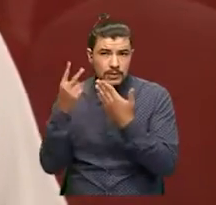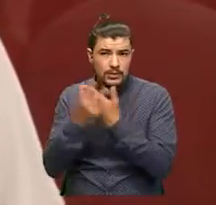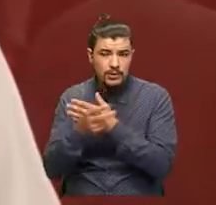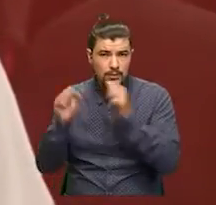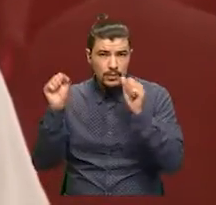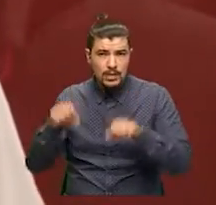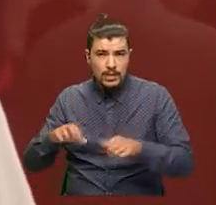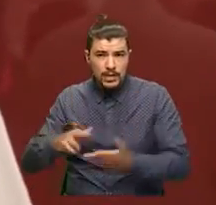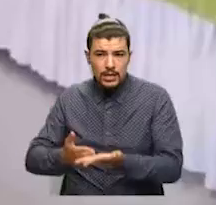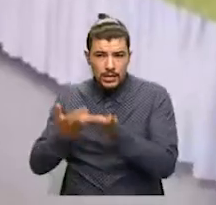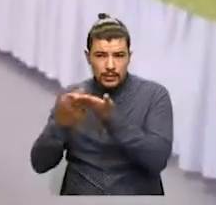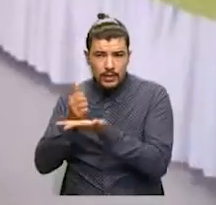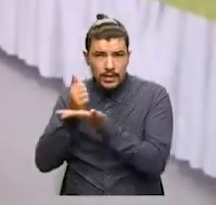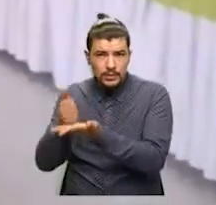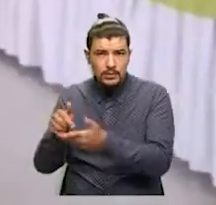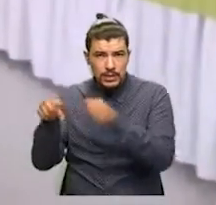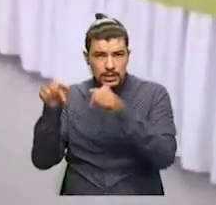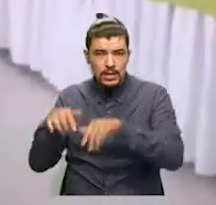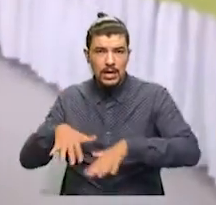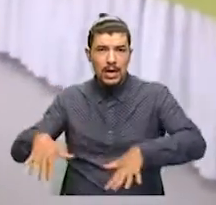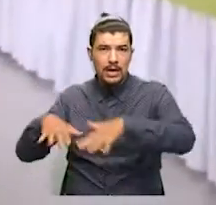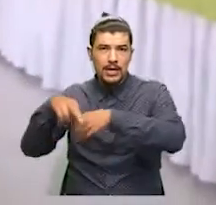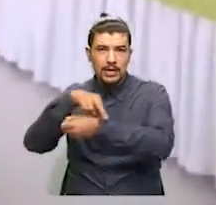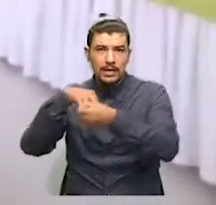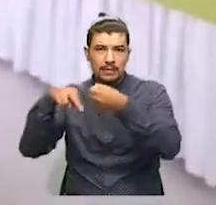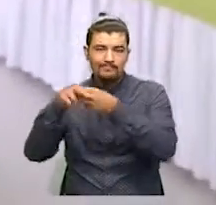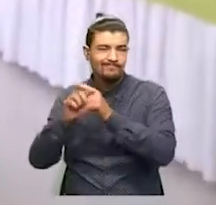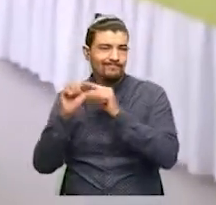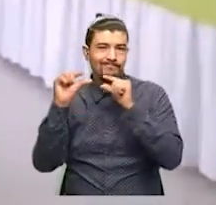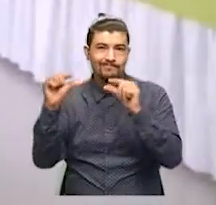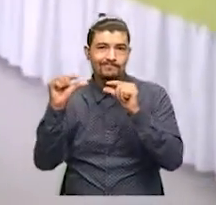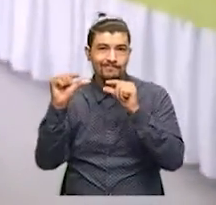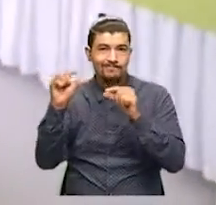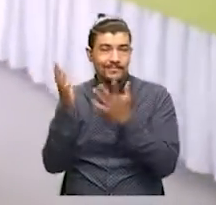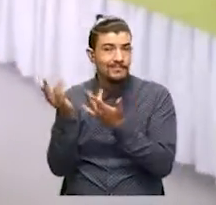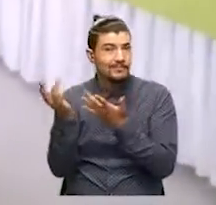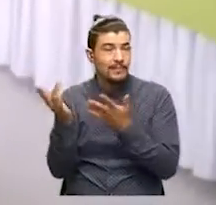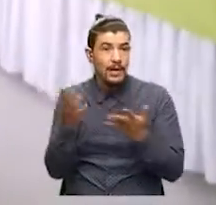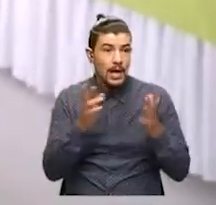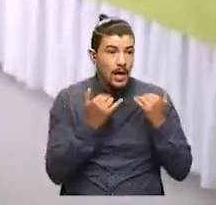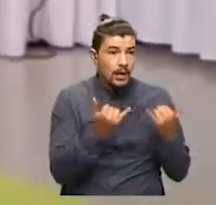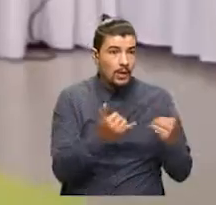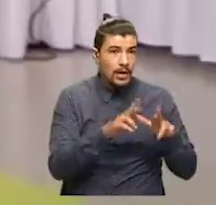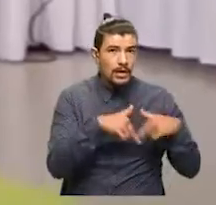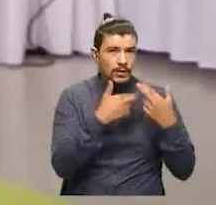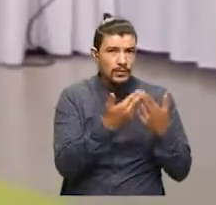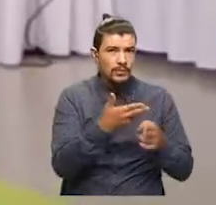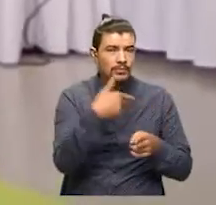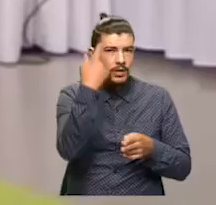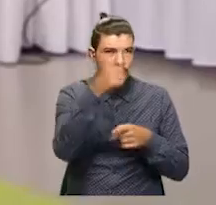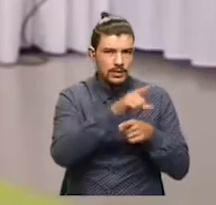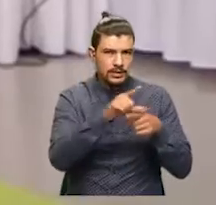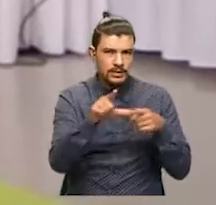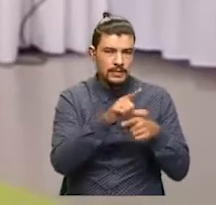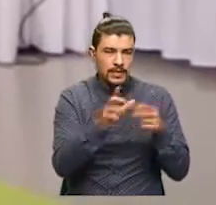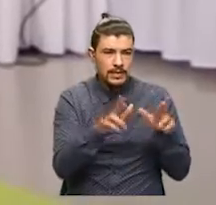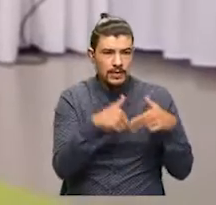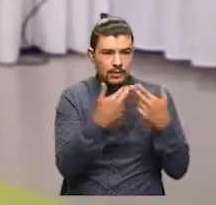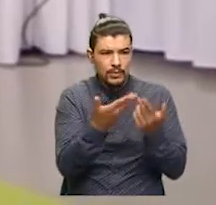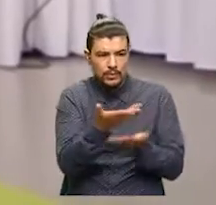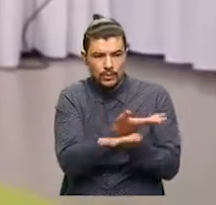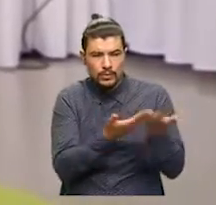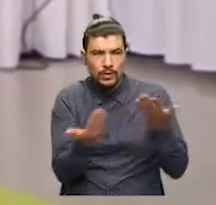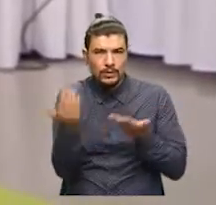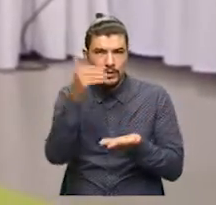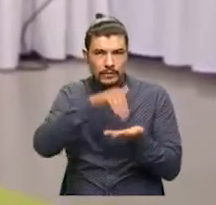brechas acá en la región la reunión entre representantes del nuevo gobierno y los alcaldes del catatumbo está prevista para la semana siguiente y nuevamente serán